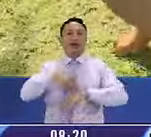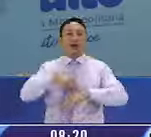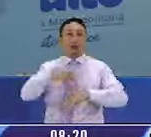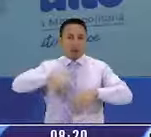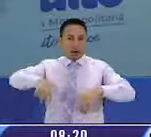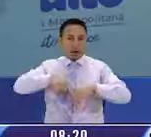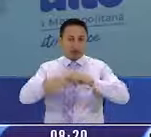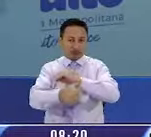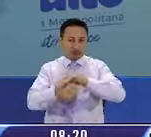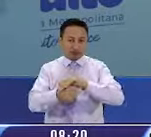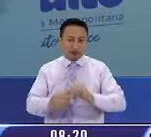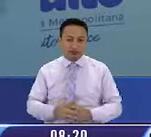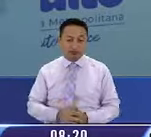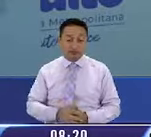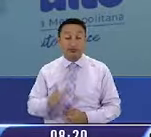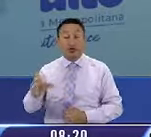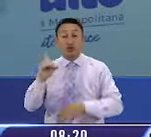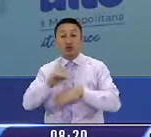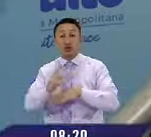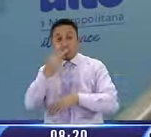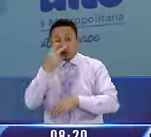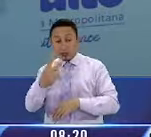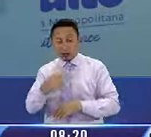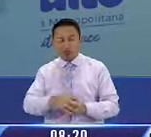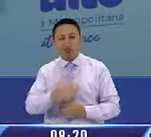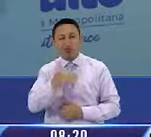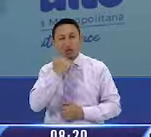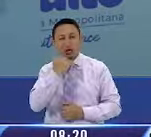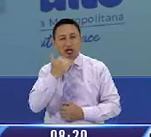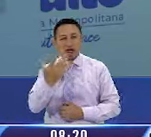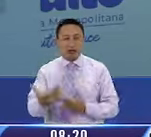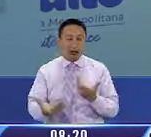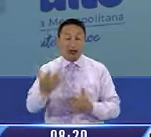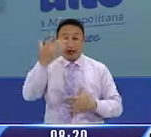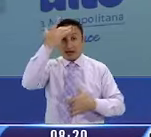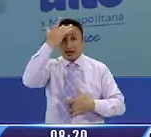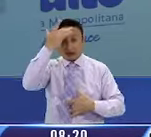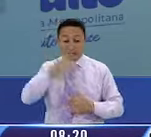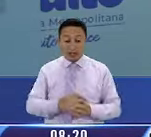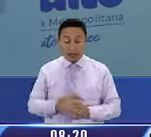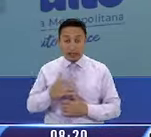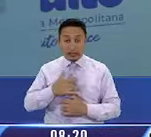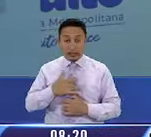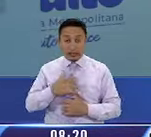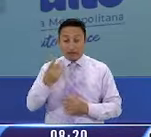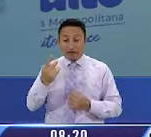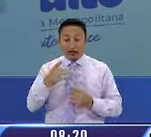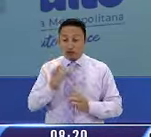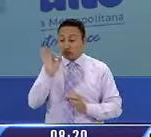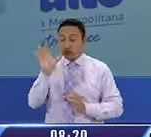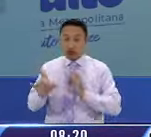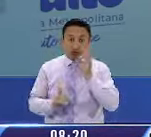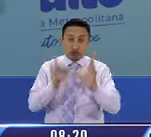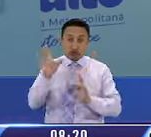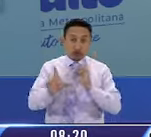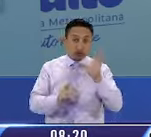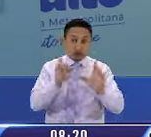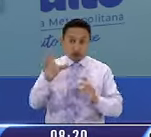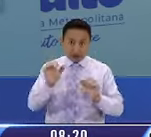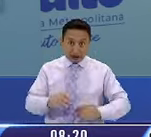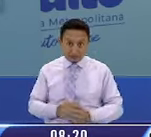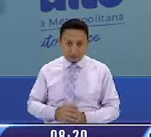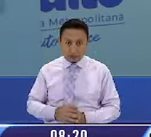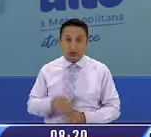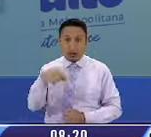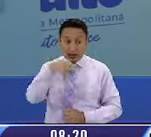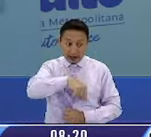cuarentena. Si ellos evidencian síntomas de enfermedades infectocontagiosas hacia los otros animales,